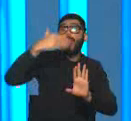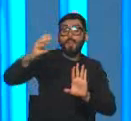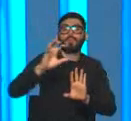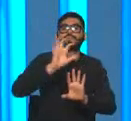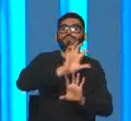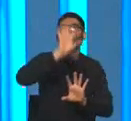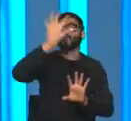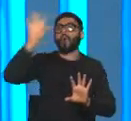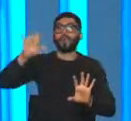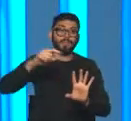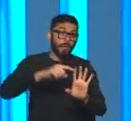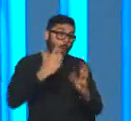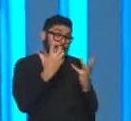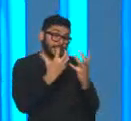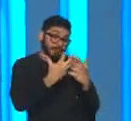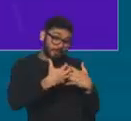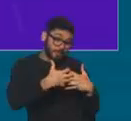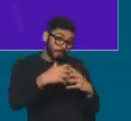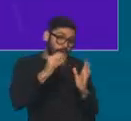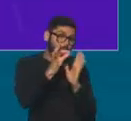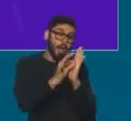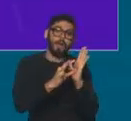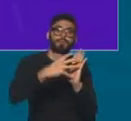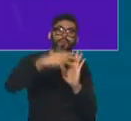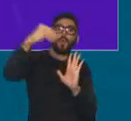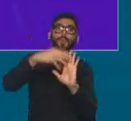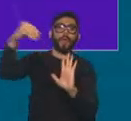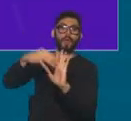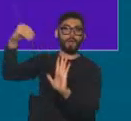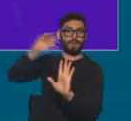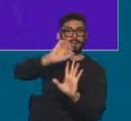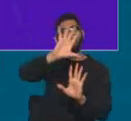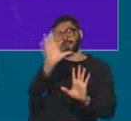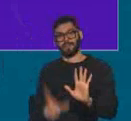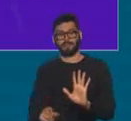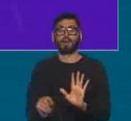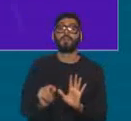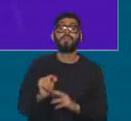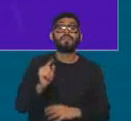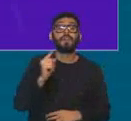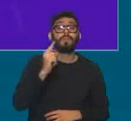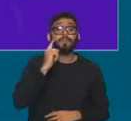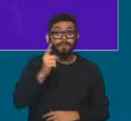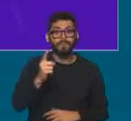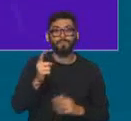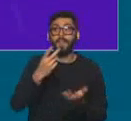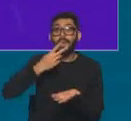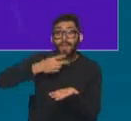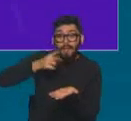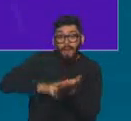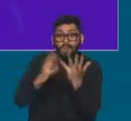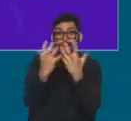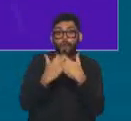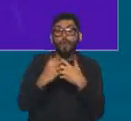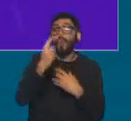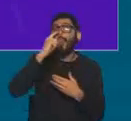más o menos a este modelo de acuerdo a los criterios elegidos, a este modelo que vemos acá. La idea es que el esquema de tarifas a partir de junio